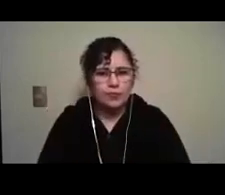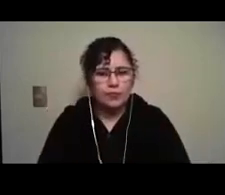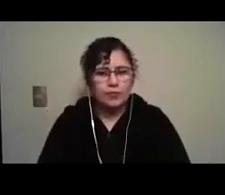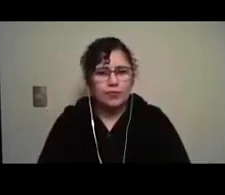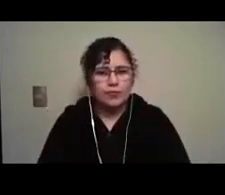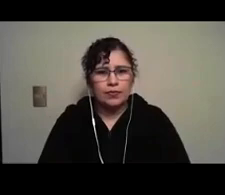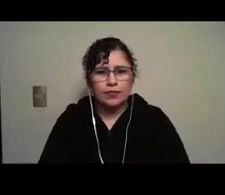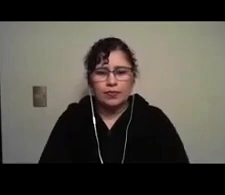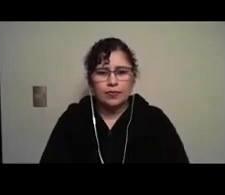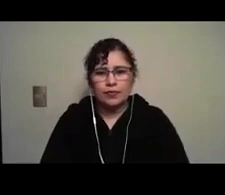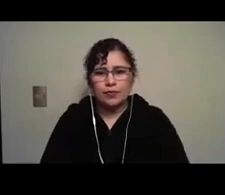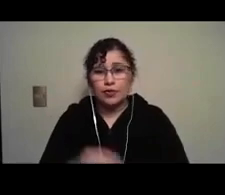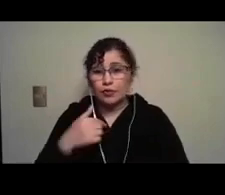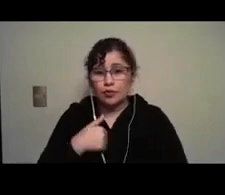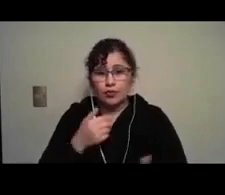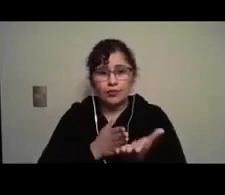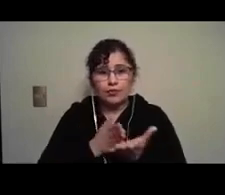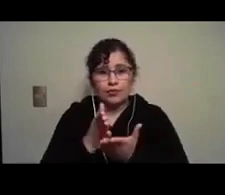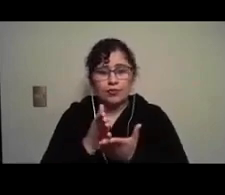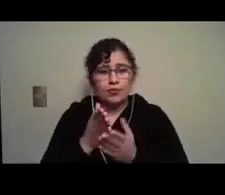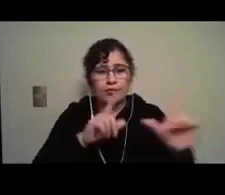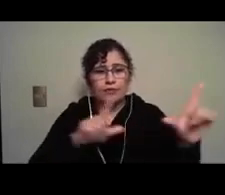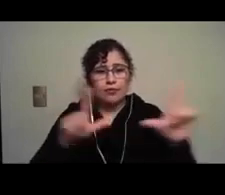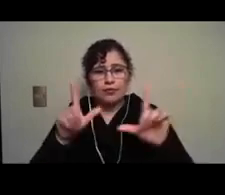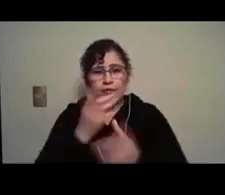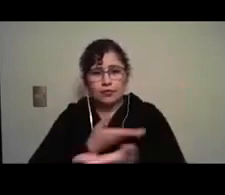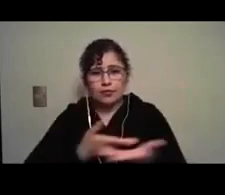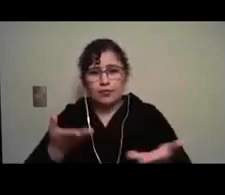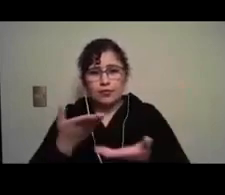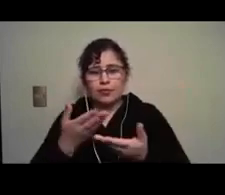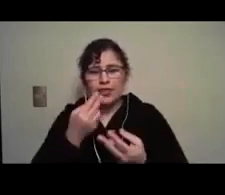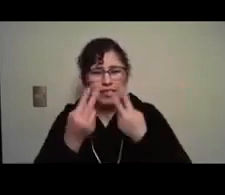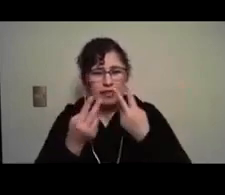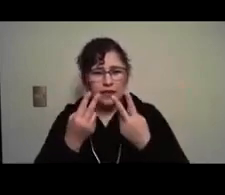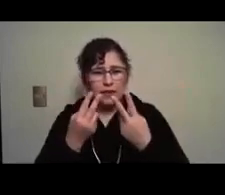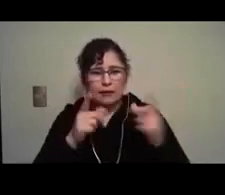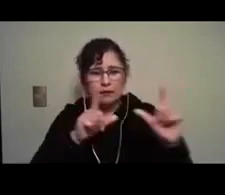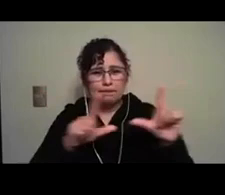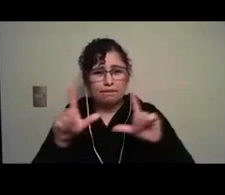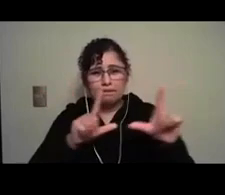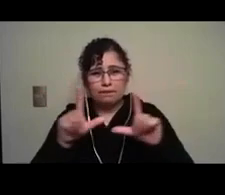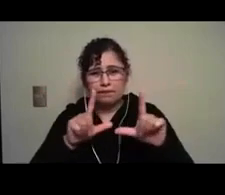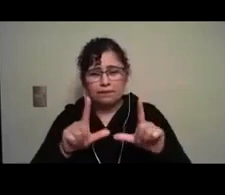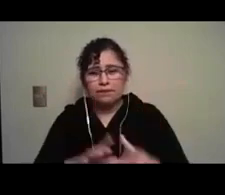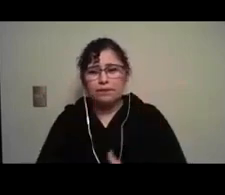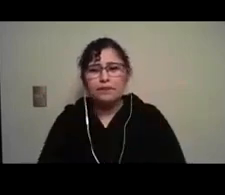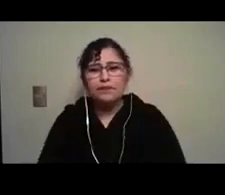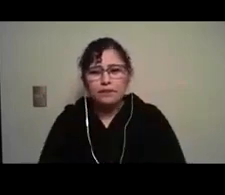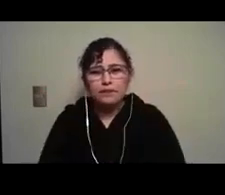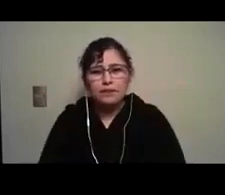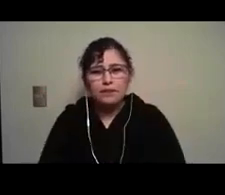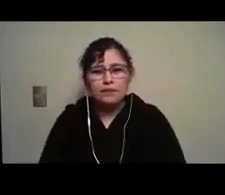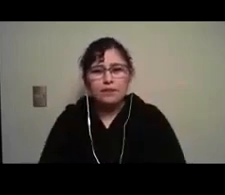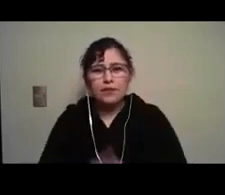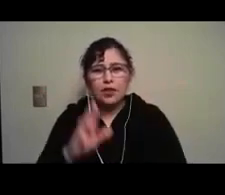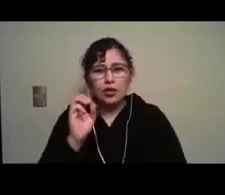Voy a comenzar entonces, voy a compartir pantalla para que puedan ver la presentación respectiva. Ya Romina